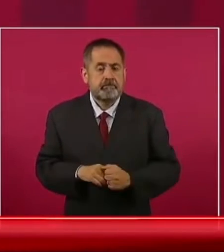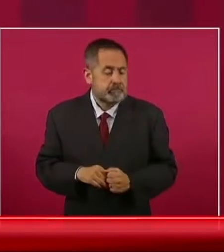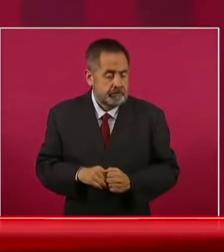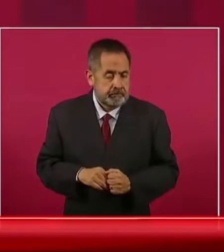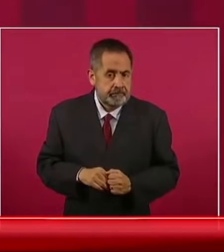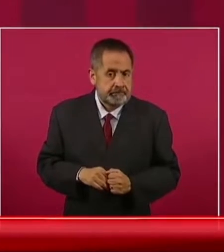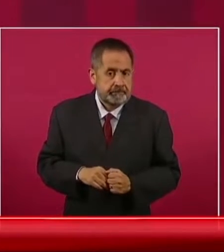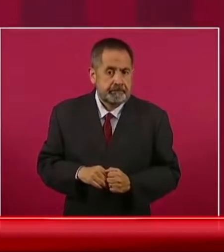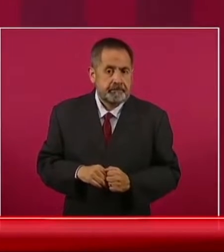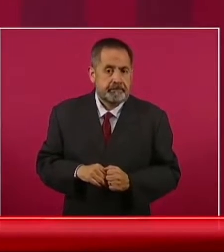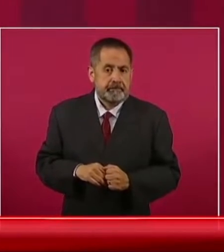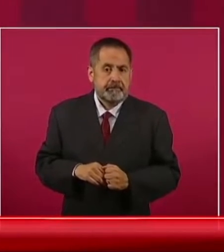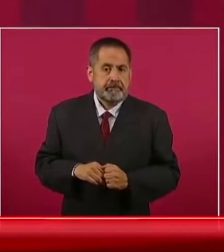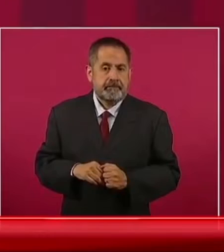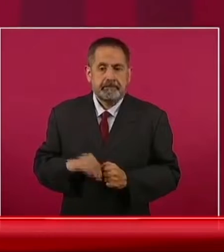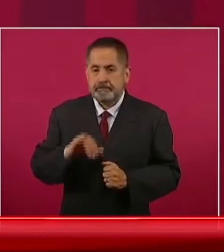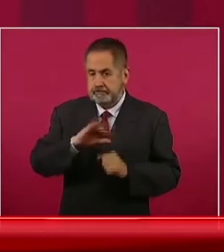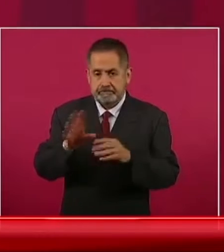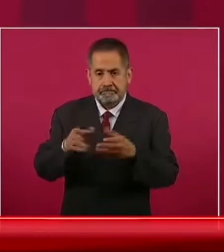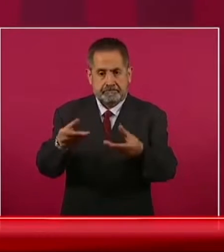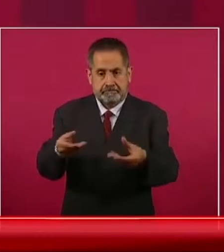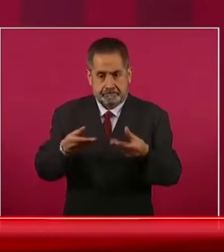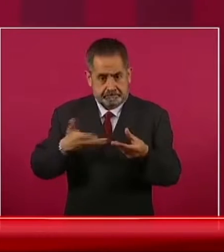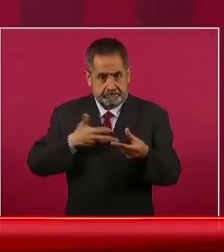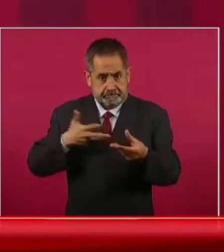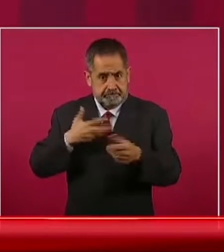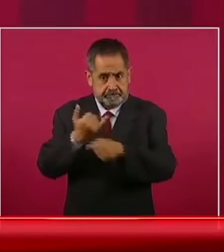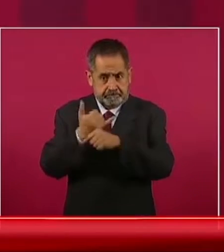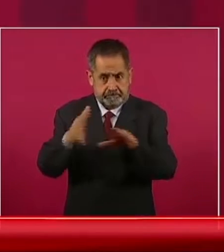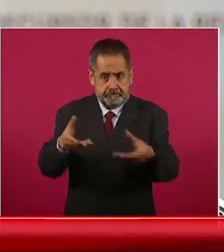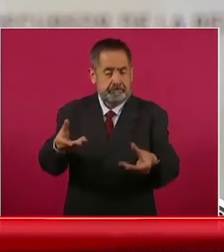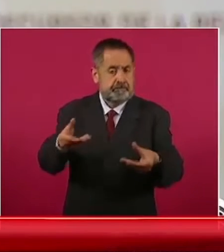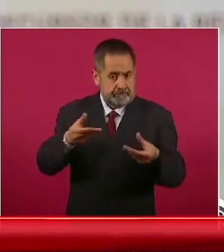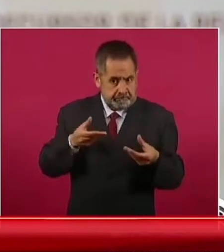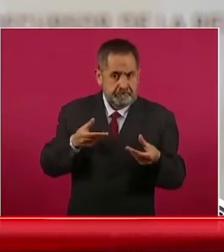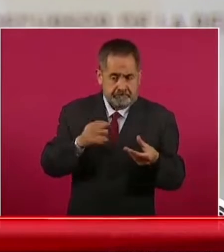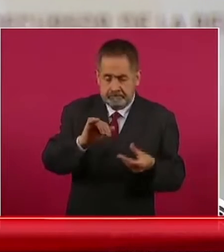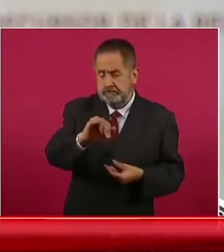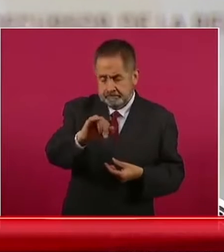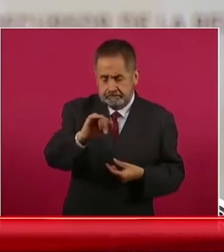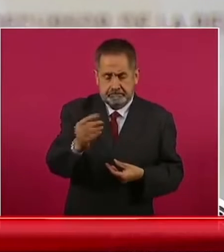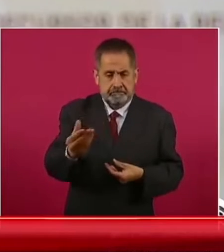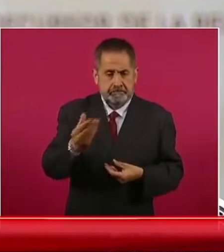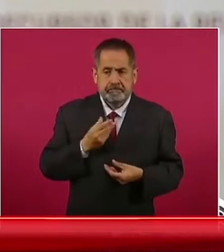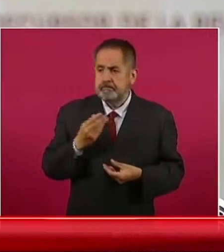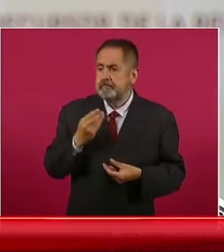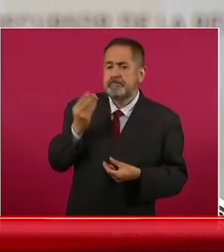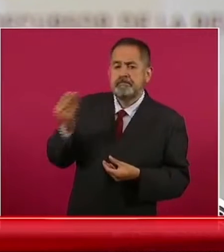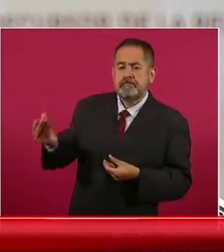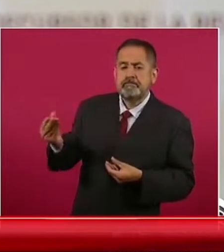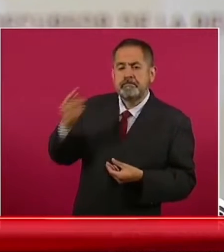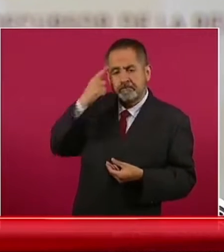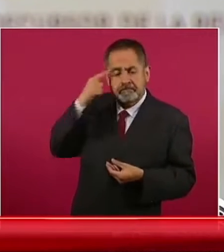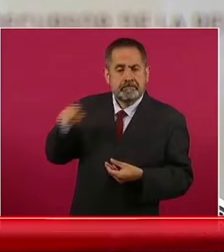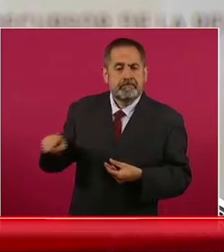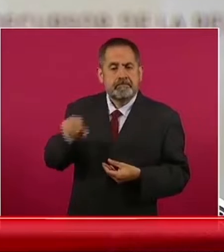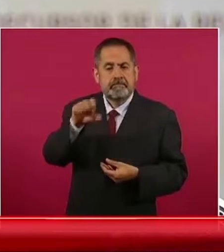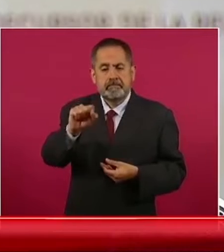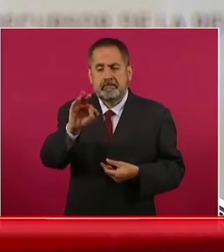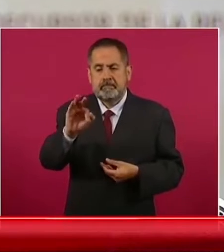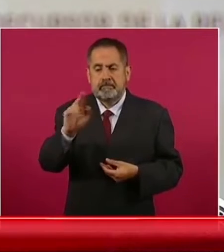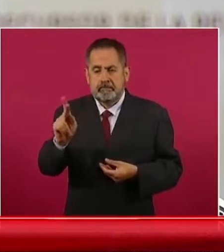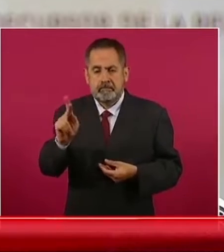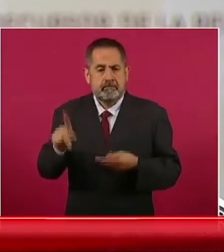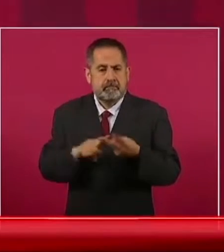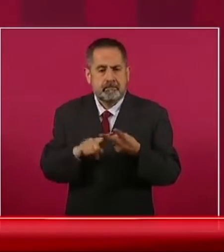los informes que tengan sobre estos casos la secretaria de la función pública y la